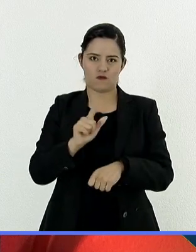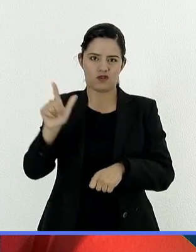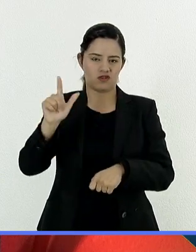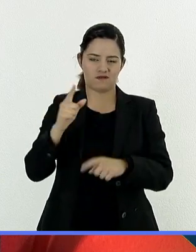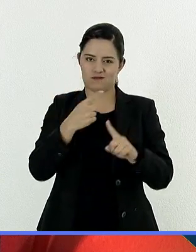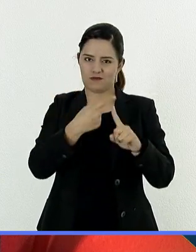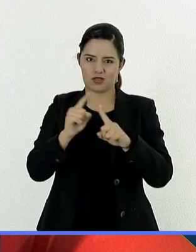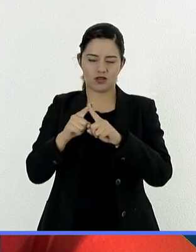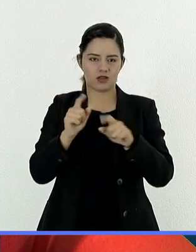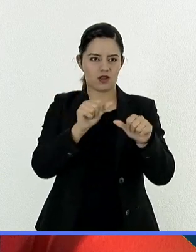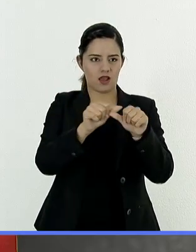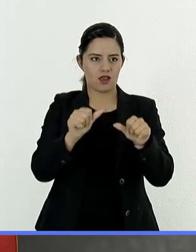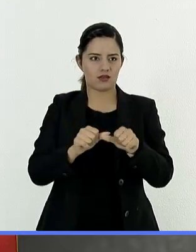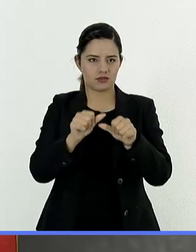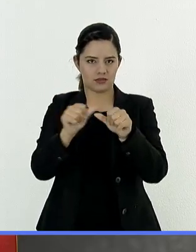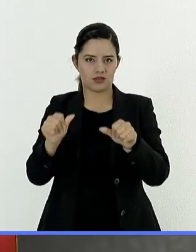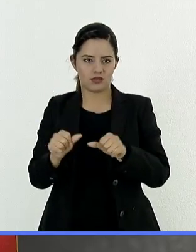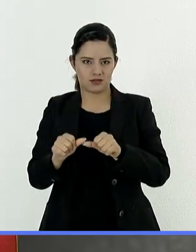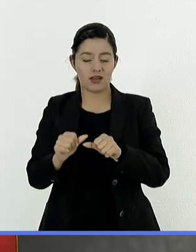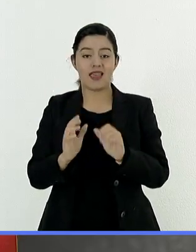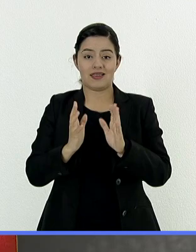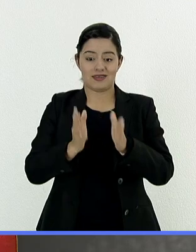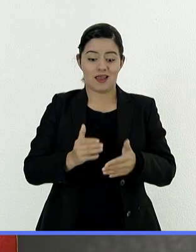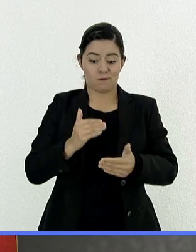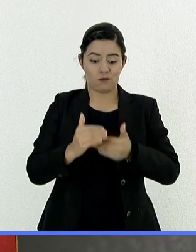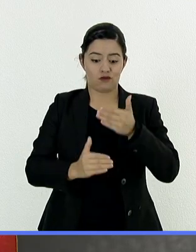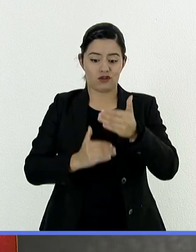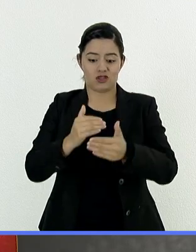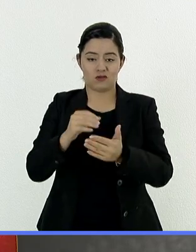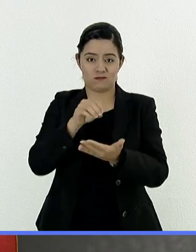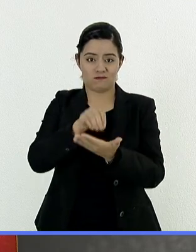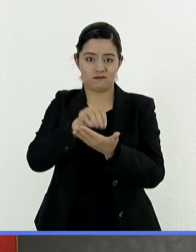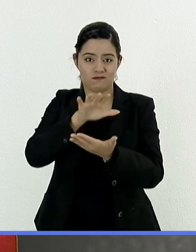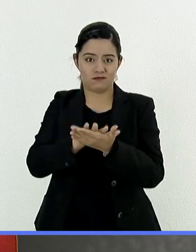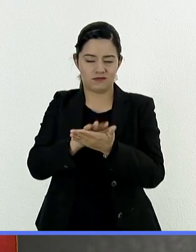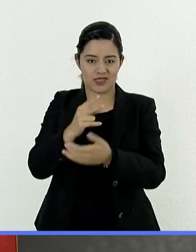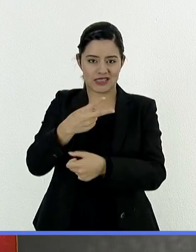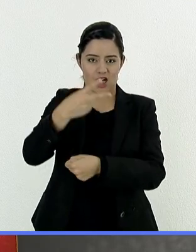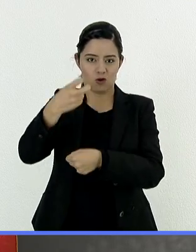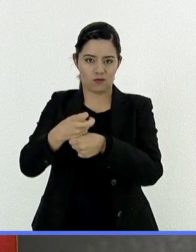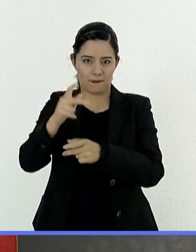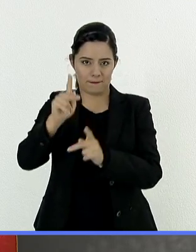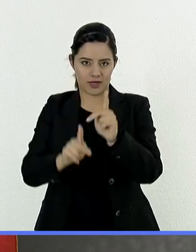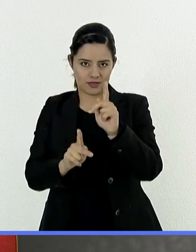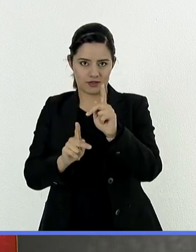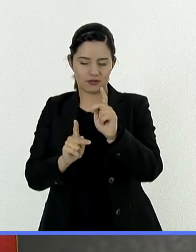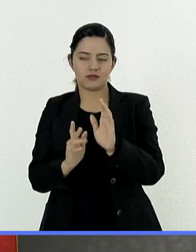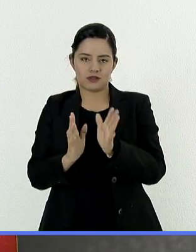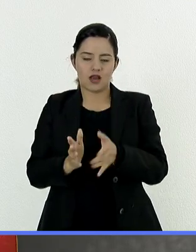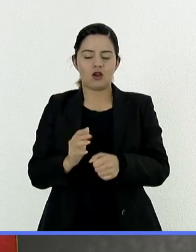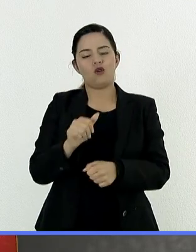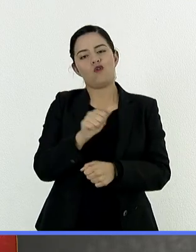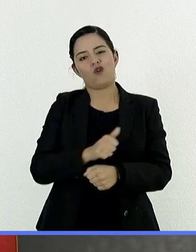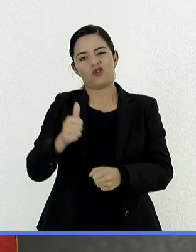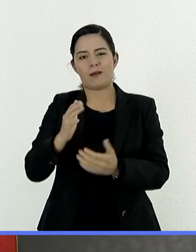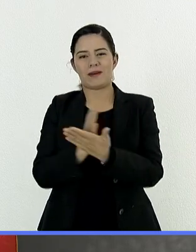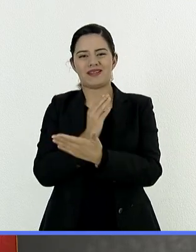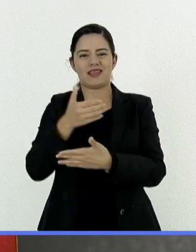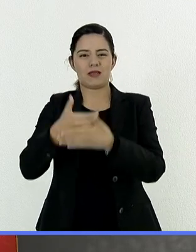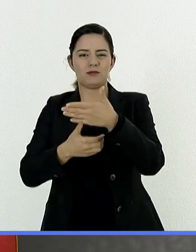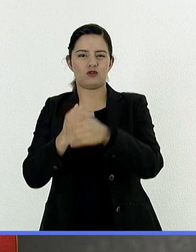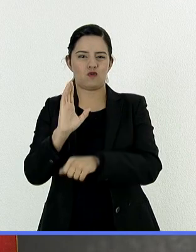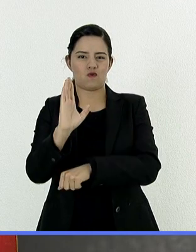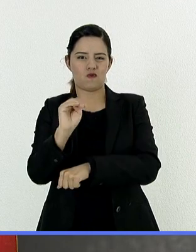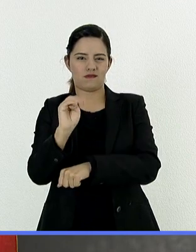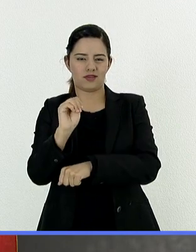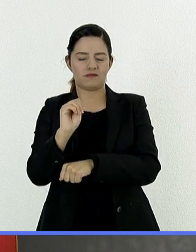la segunda parte de esta publicación correcto porque tenemos otros nueve en espera que nos hablan de de